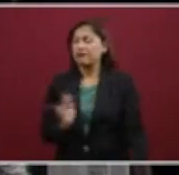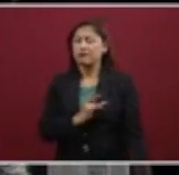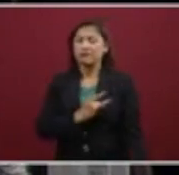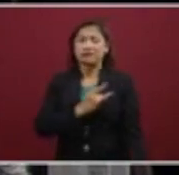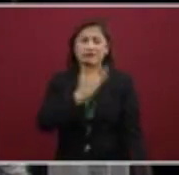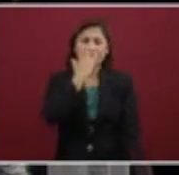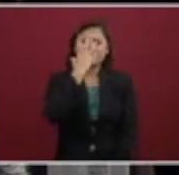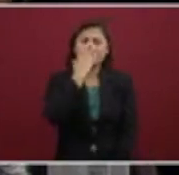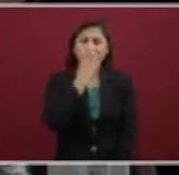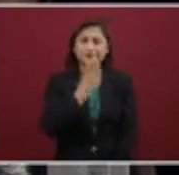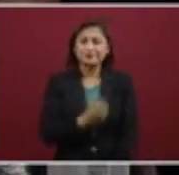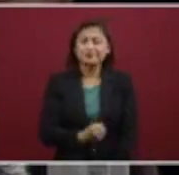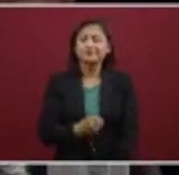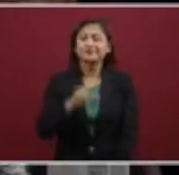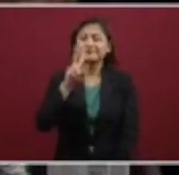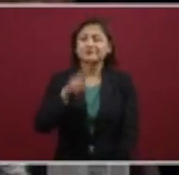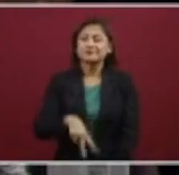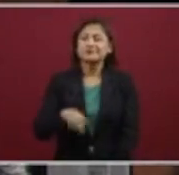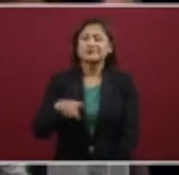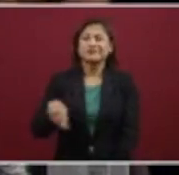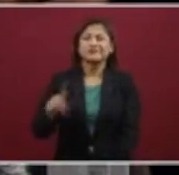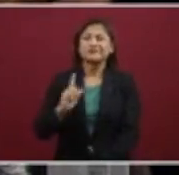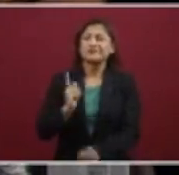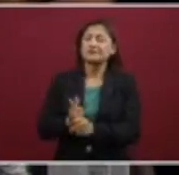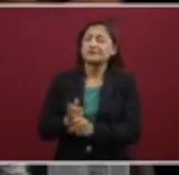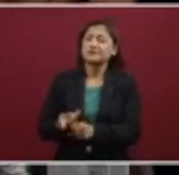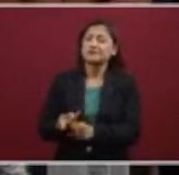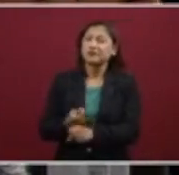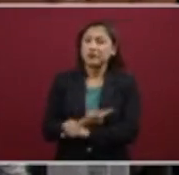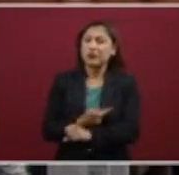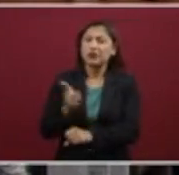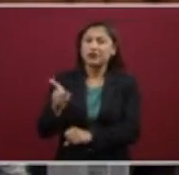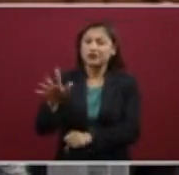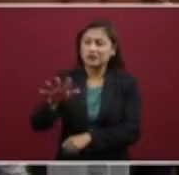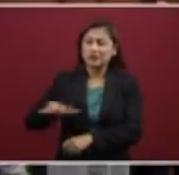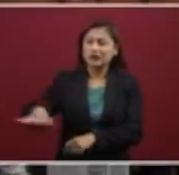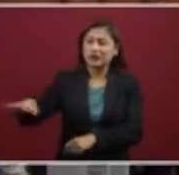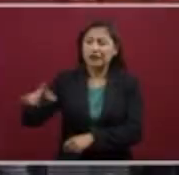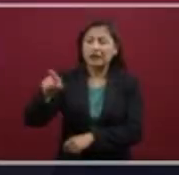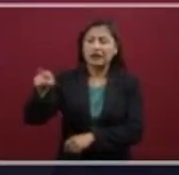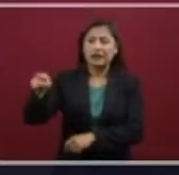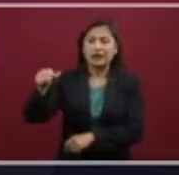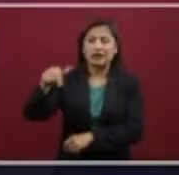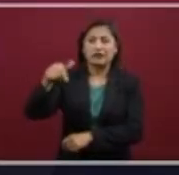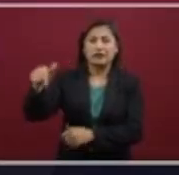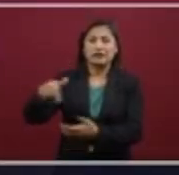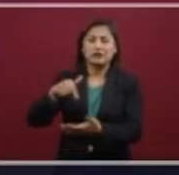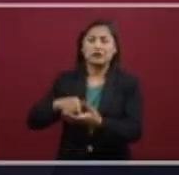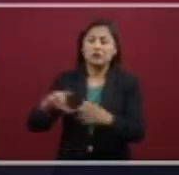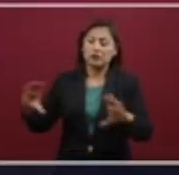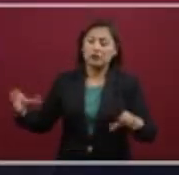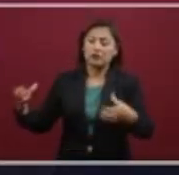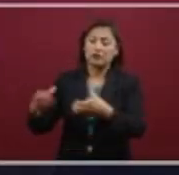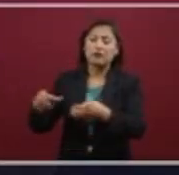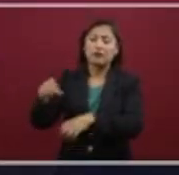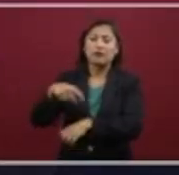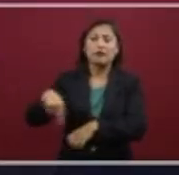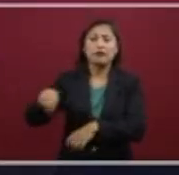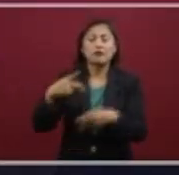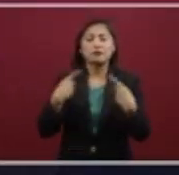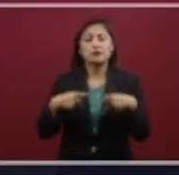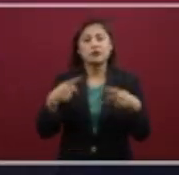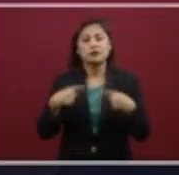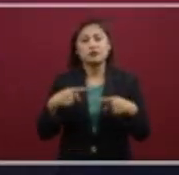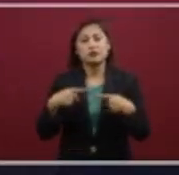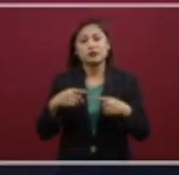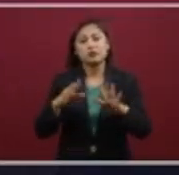No se puede concebir que haya poblados en esa cañada que en estos momentos, bueno, uno,